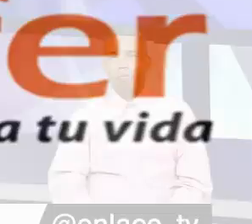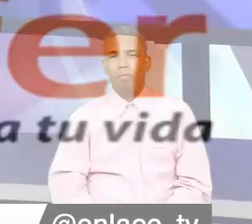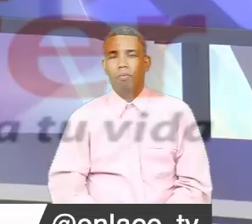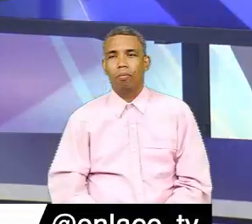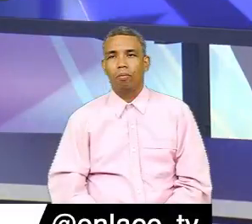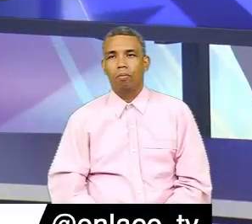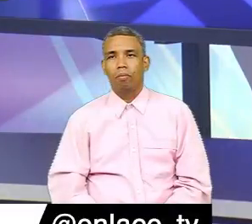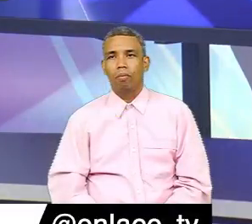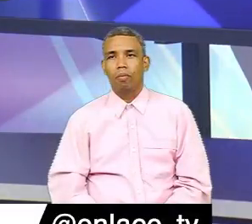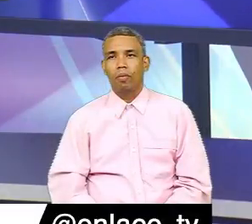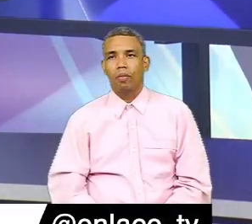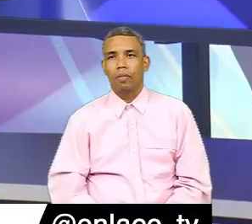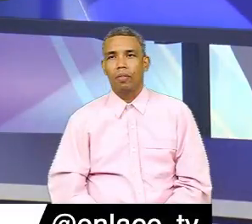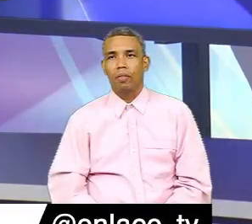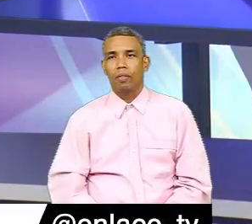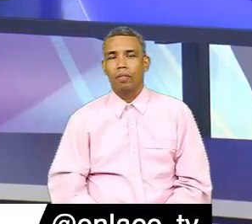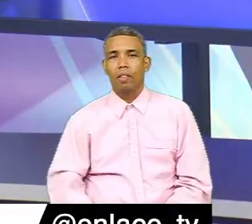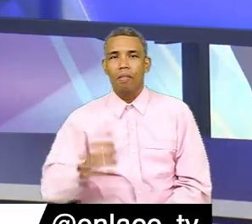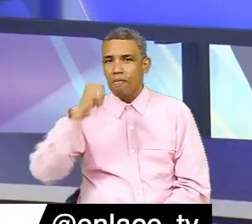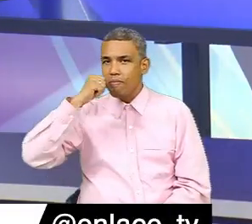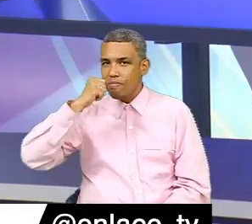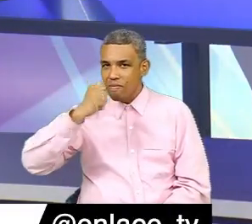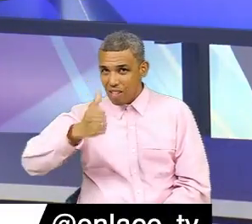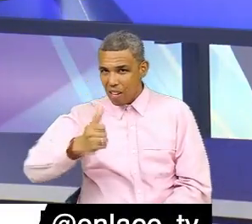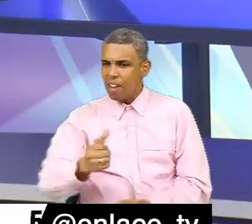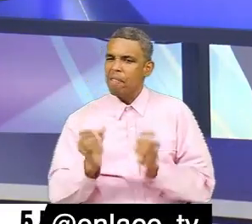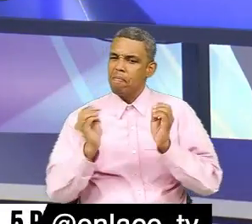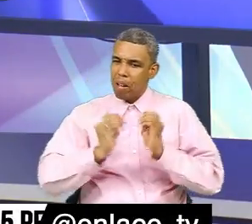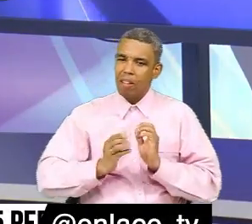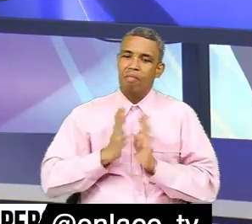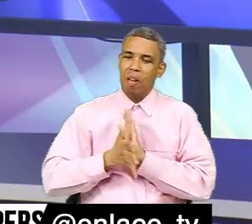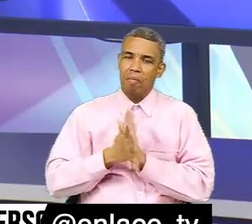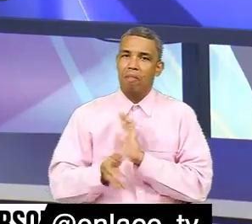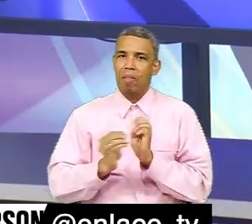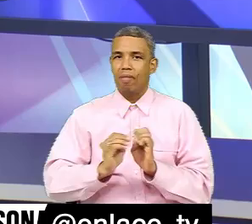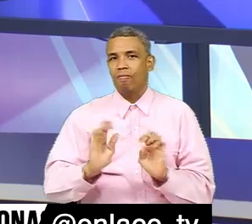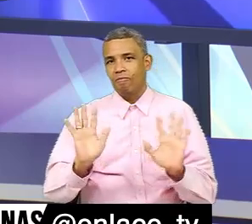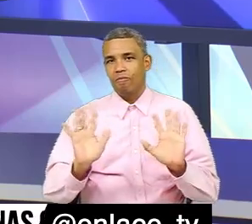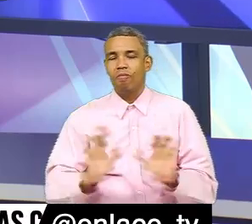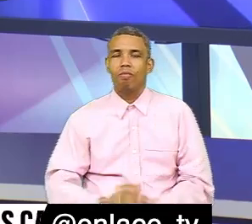vida. Nos vemos mañana con más información en Enlace Noticias.